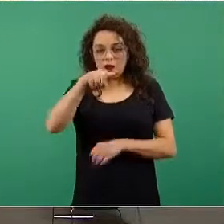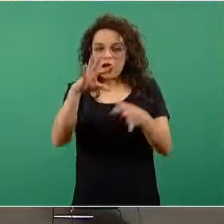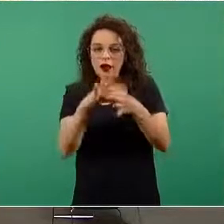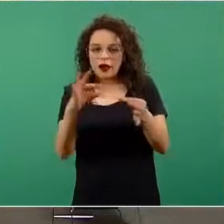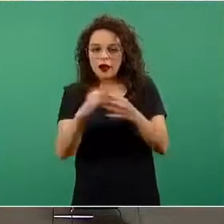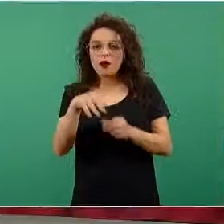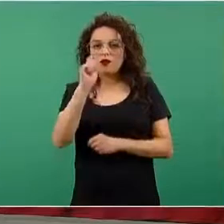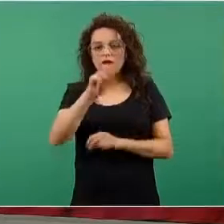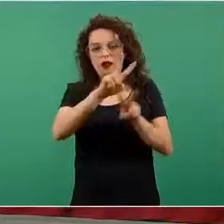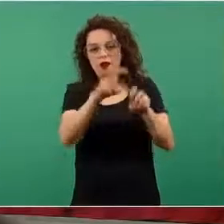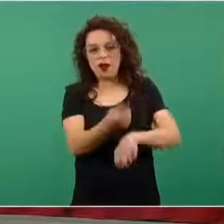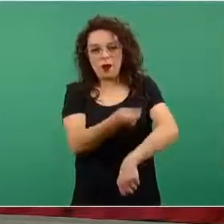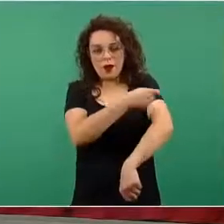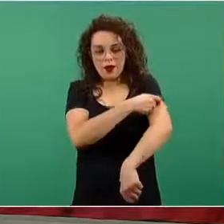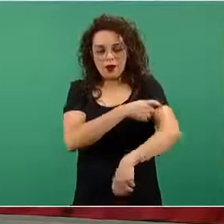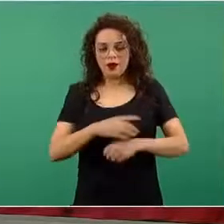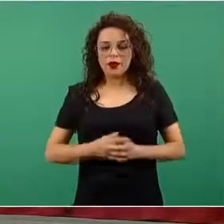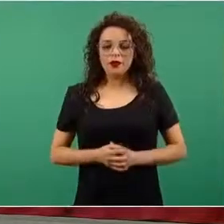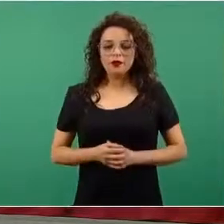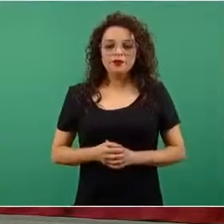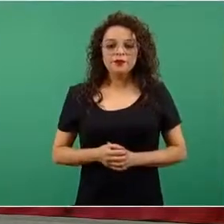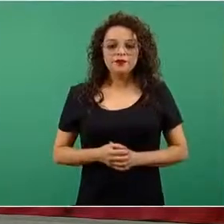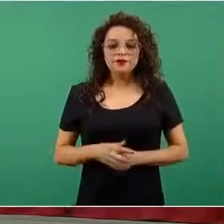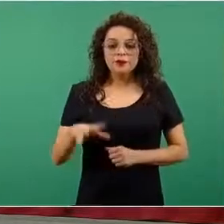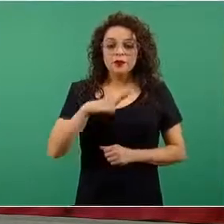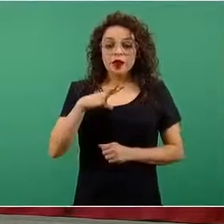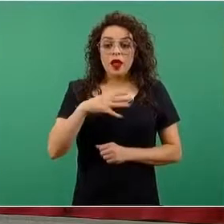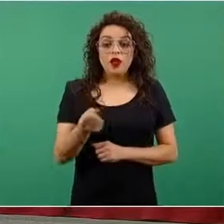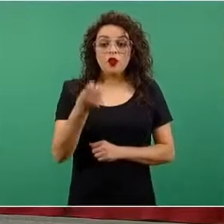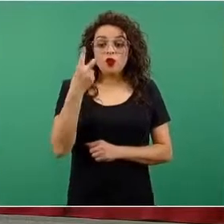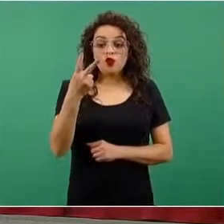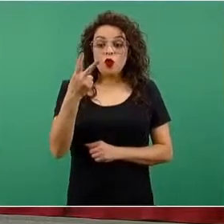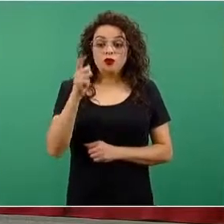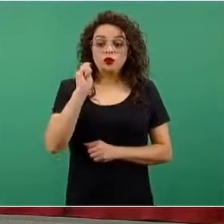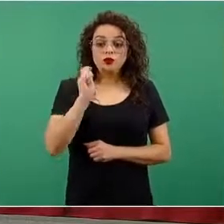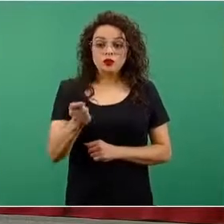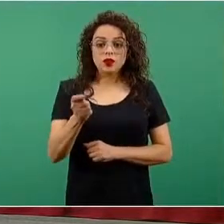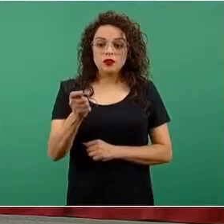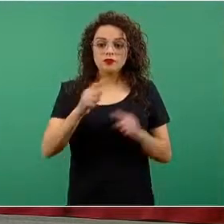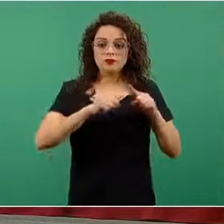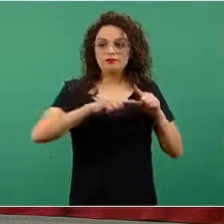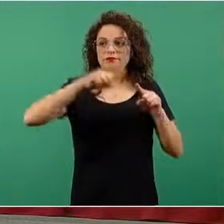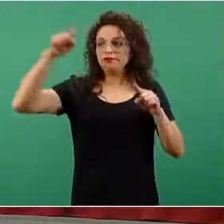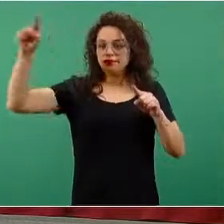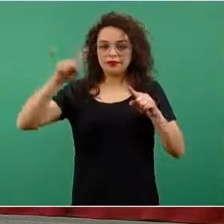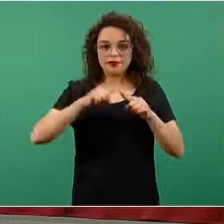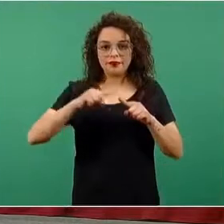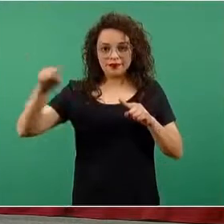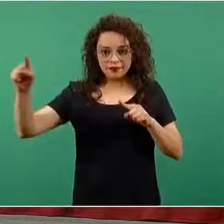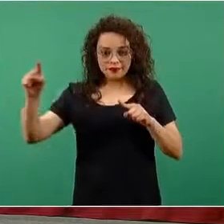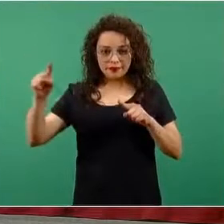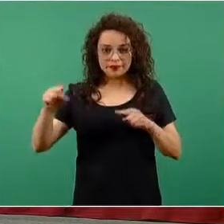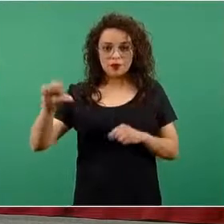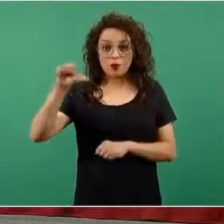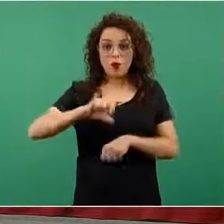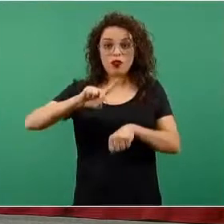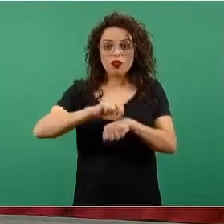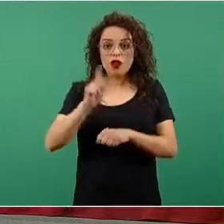Bien, tenemos nuevamente nuestras dos curvas actualizadas para el día de hoy. Más de